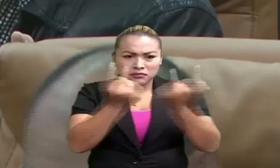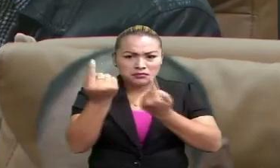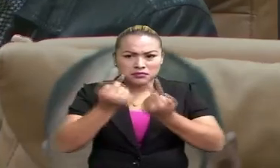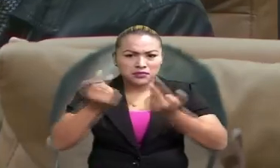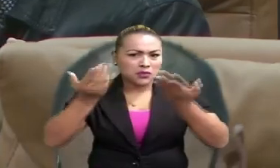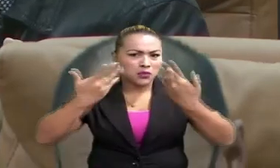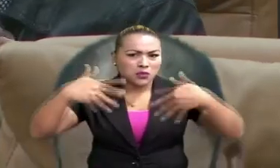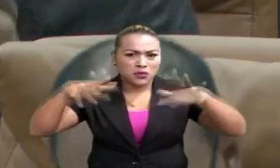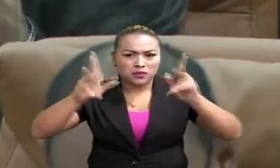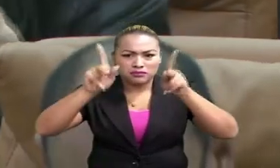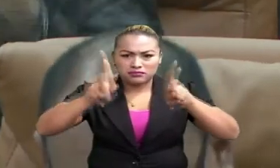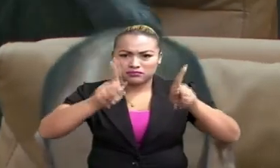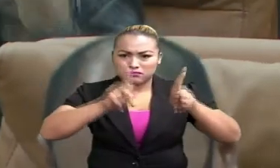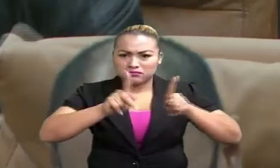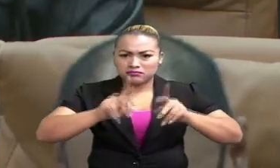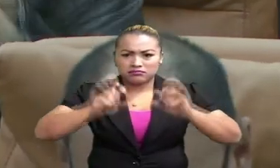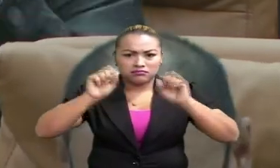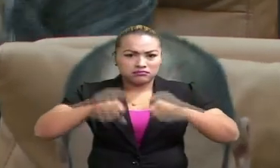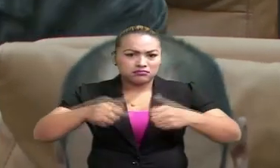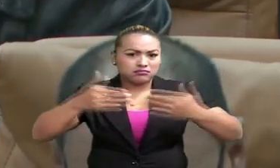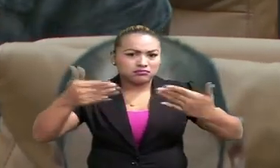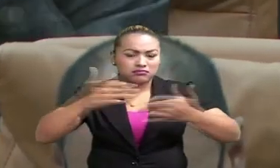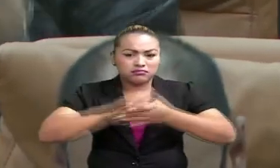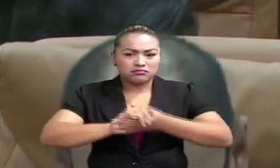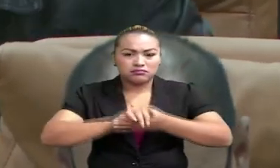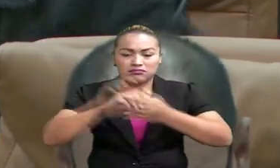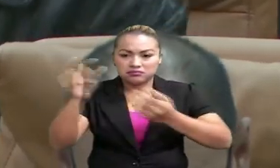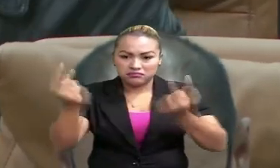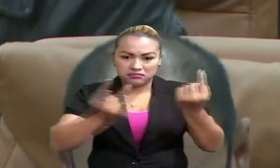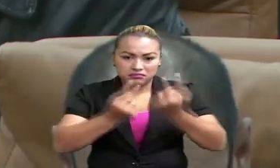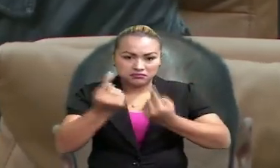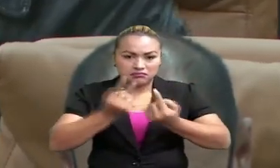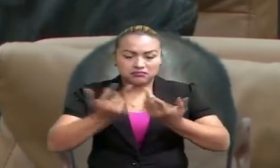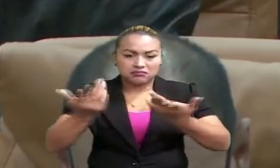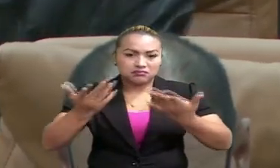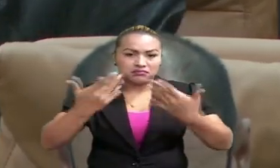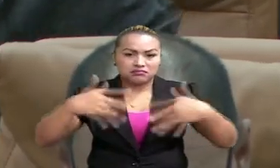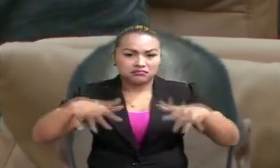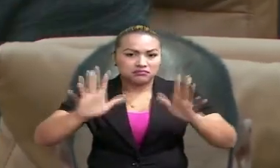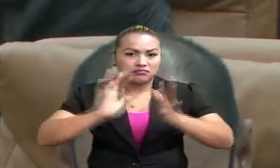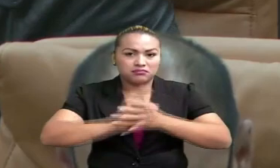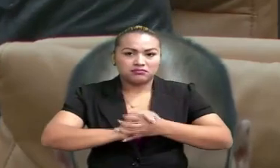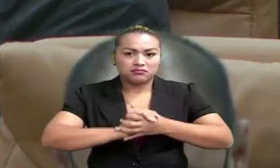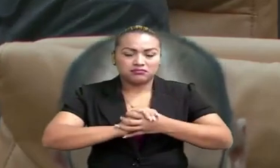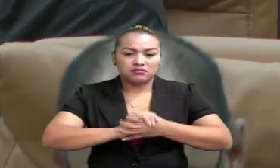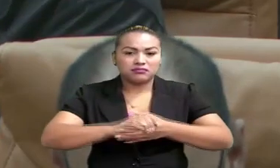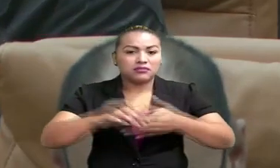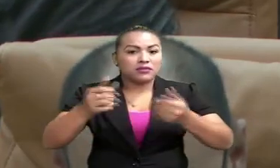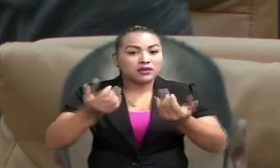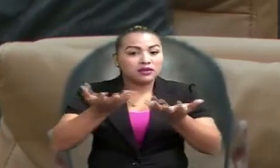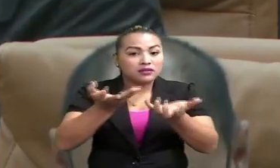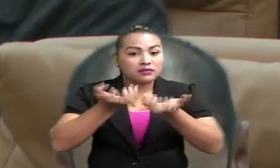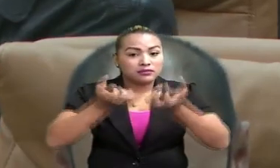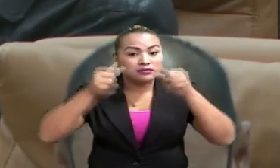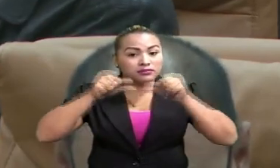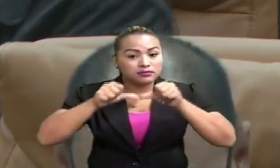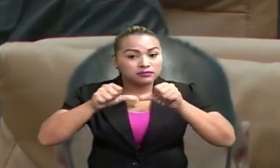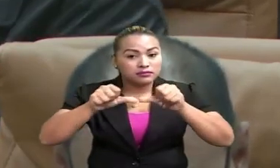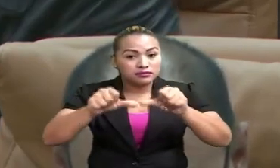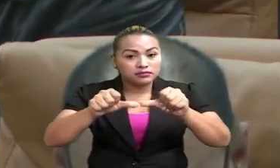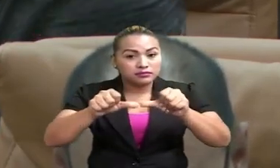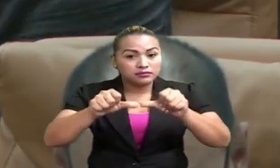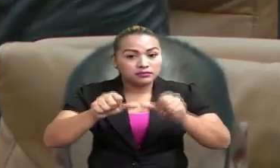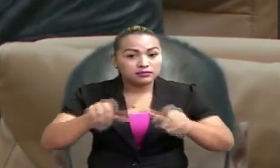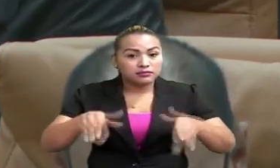hablar. Venga a proponer el que quiera proponer. El que quiera seguir empujando el combate a la